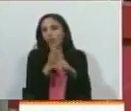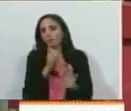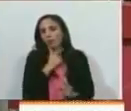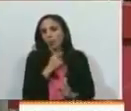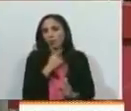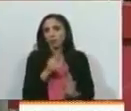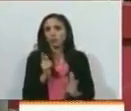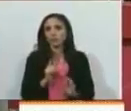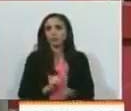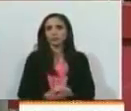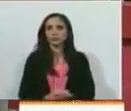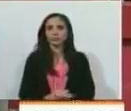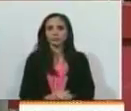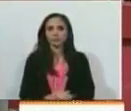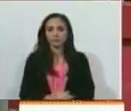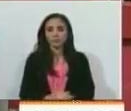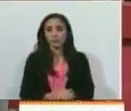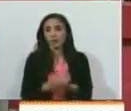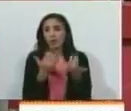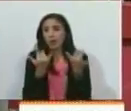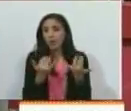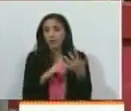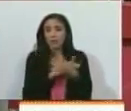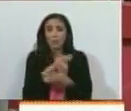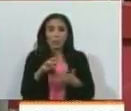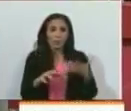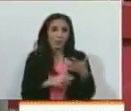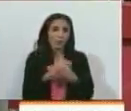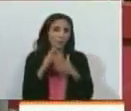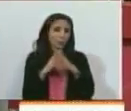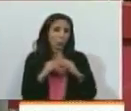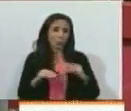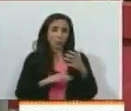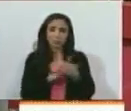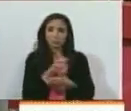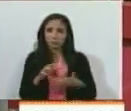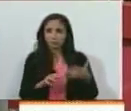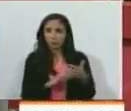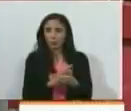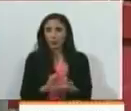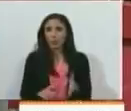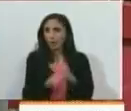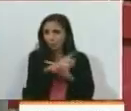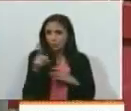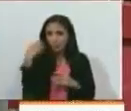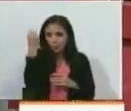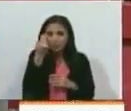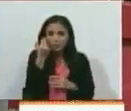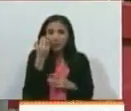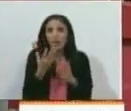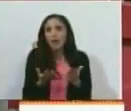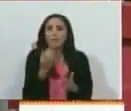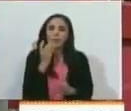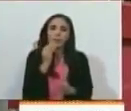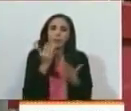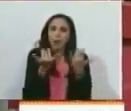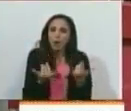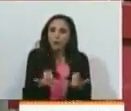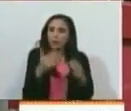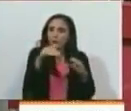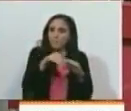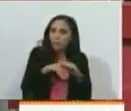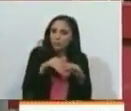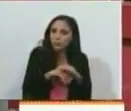Ante toda la situación del país, mira, imagínense, si hacemos todas las elecciones ahora, las